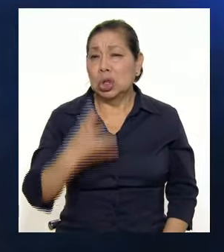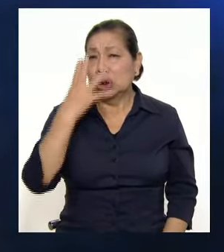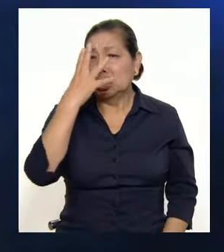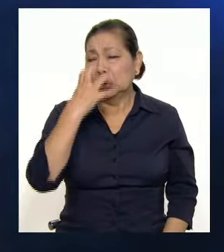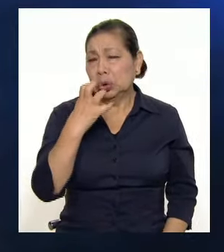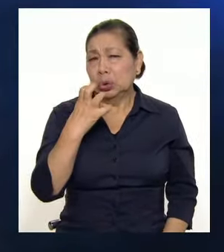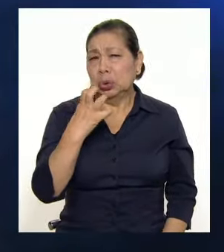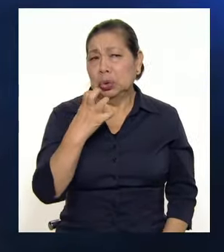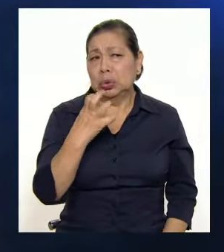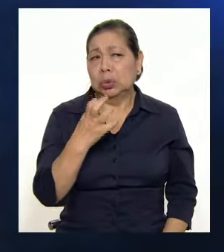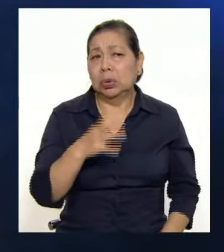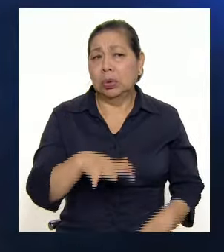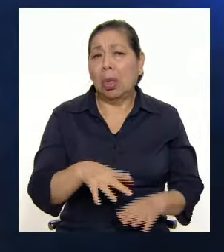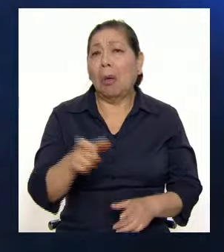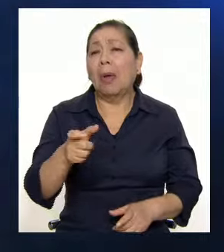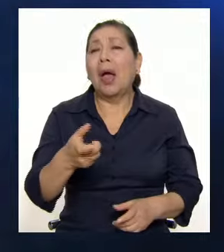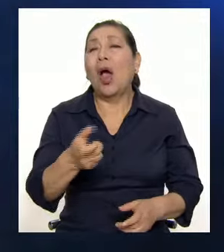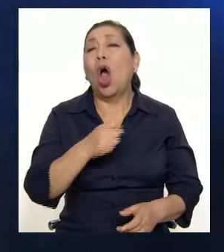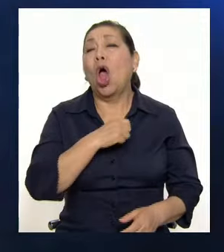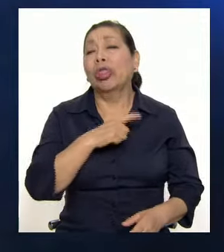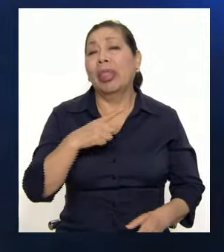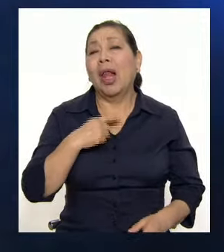enojado con los administradores.